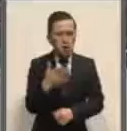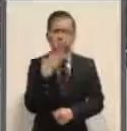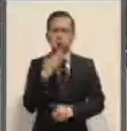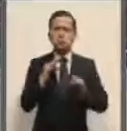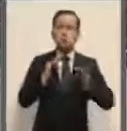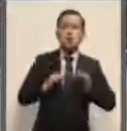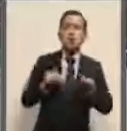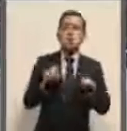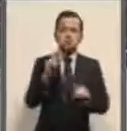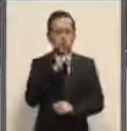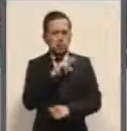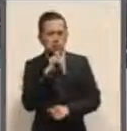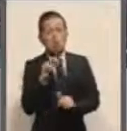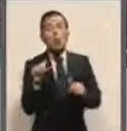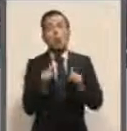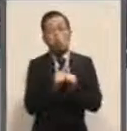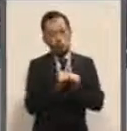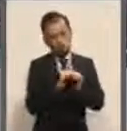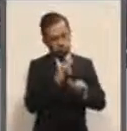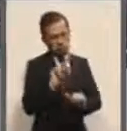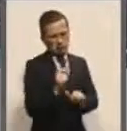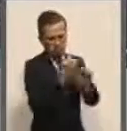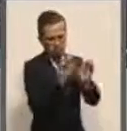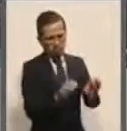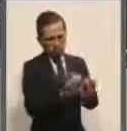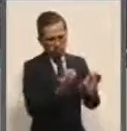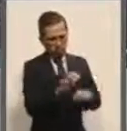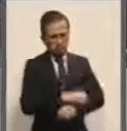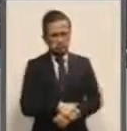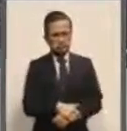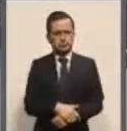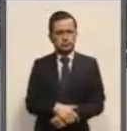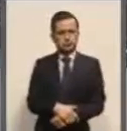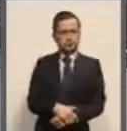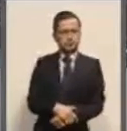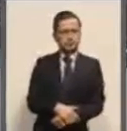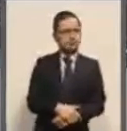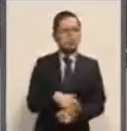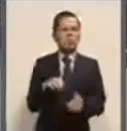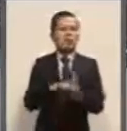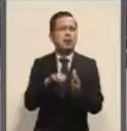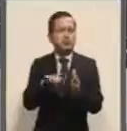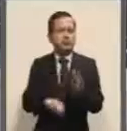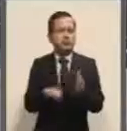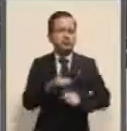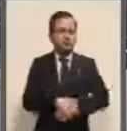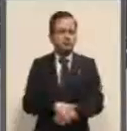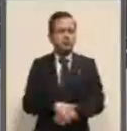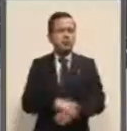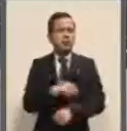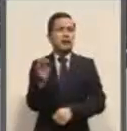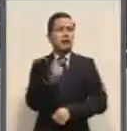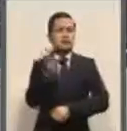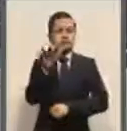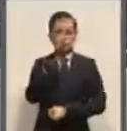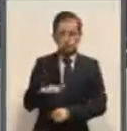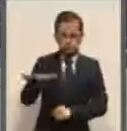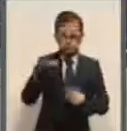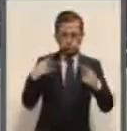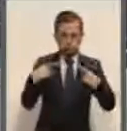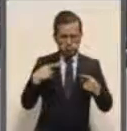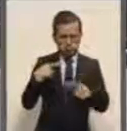del uso de las herramientas digitales. Por citar un ejemplo, al permitirle a la